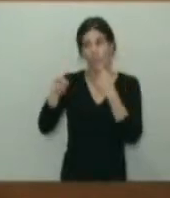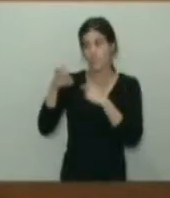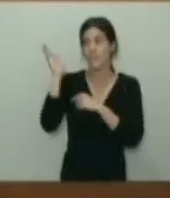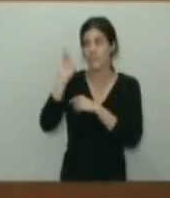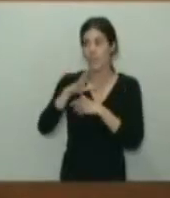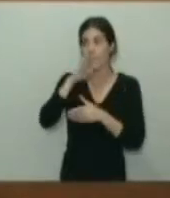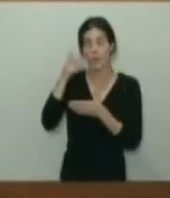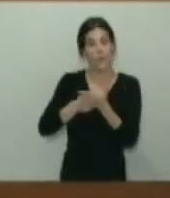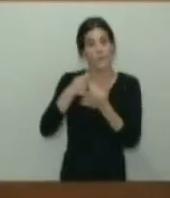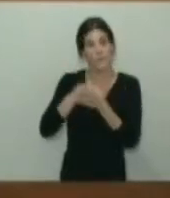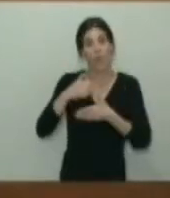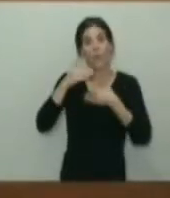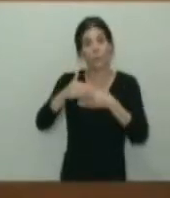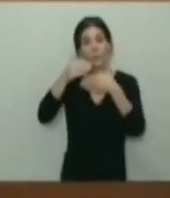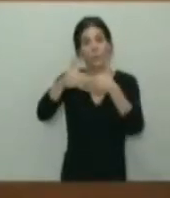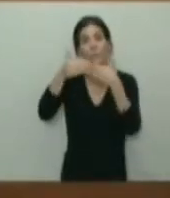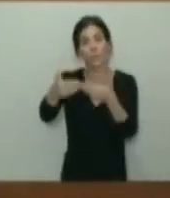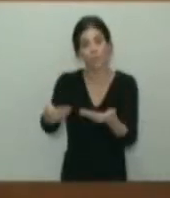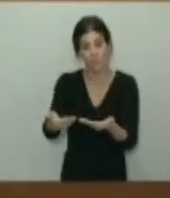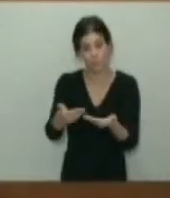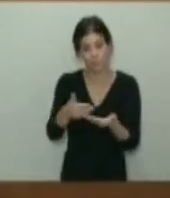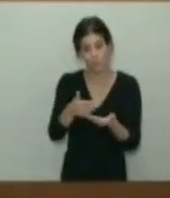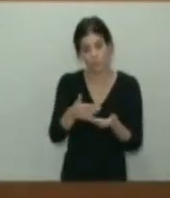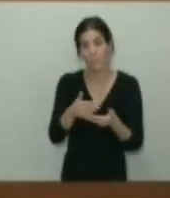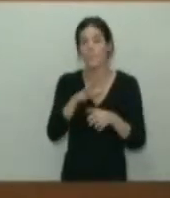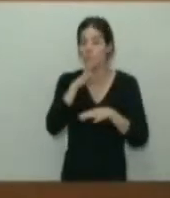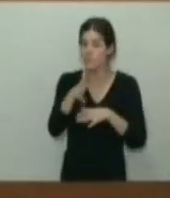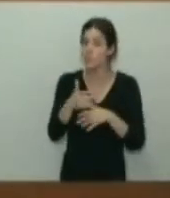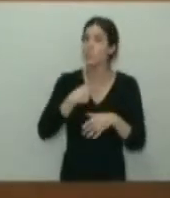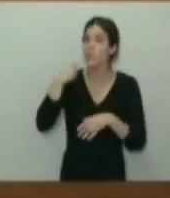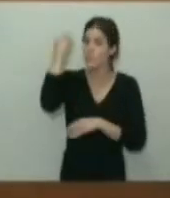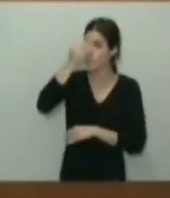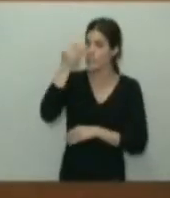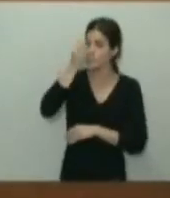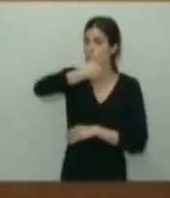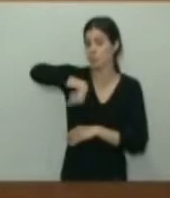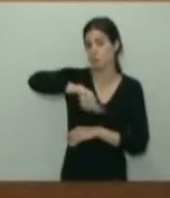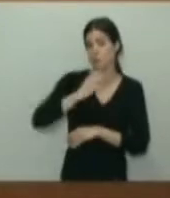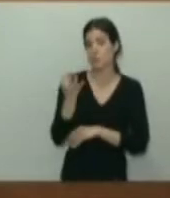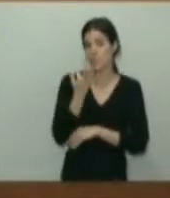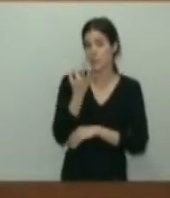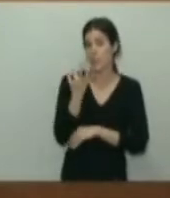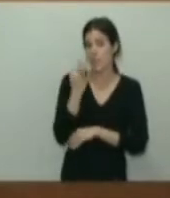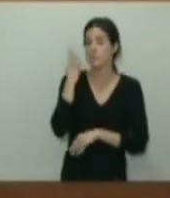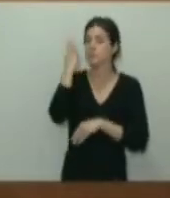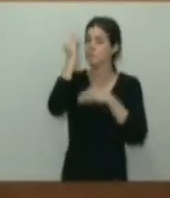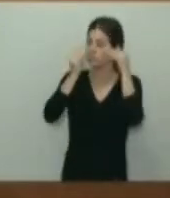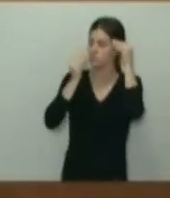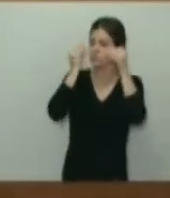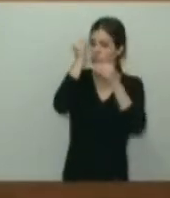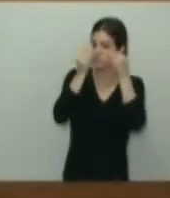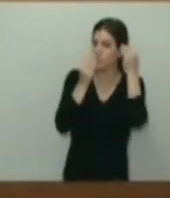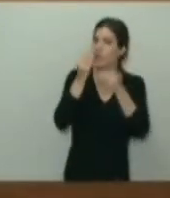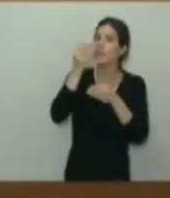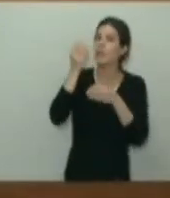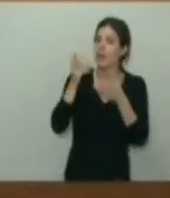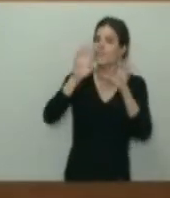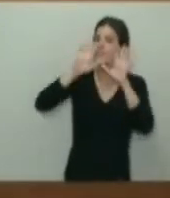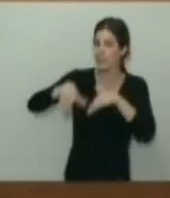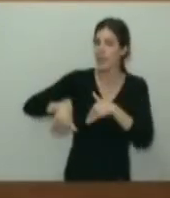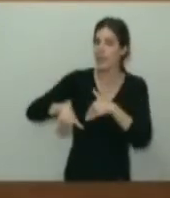esas subcontratas. Por lo tanto, creo que tenemos que mirarlo con el contenido práctico que esto puede